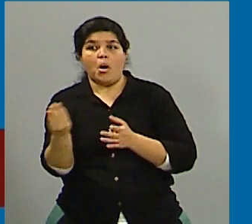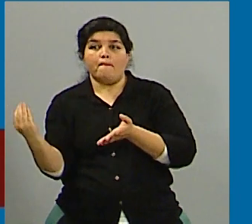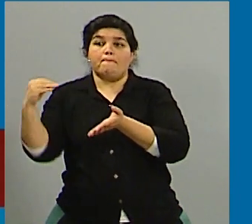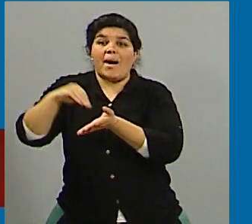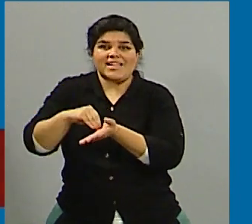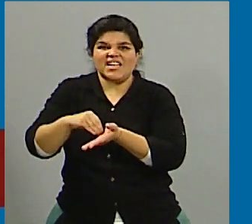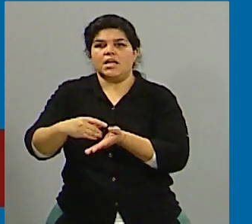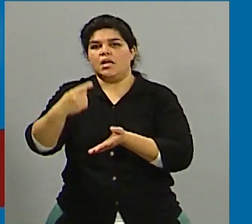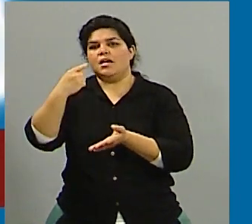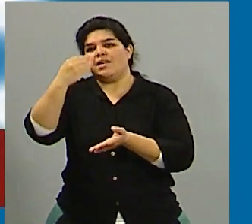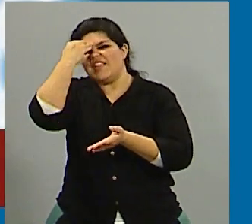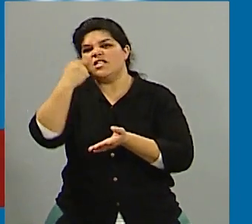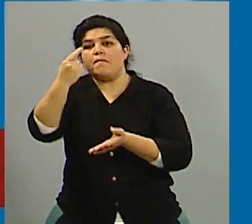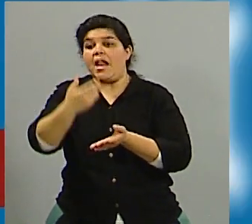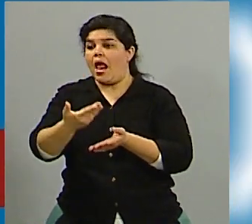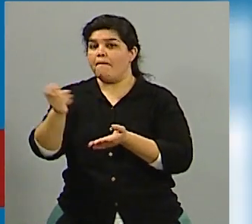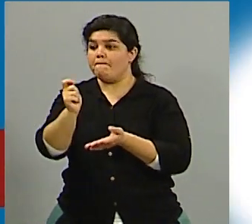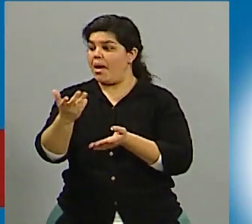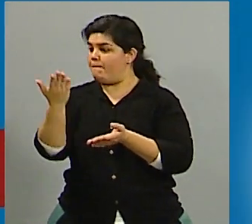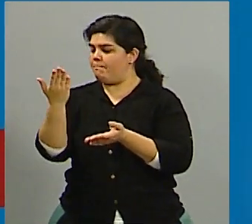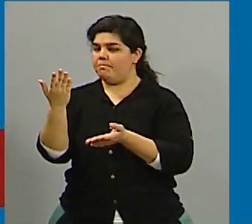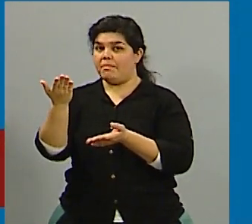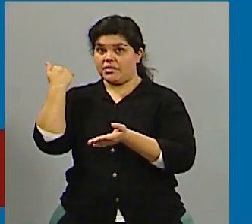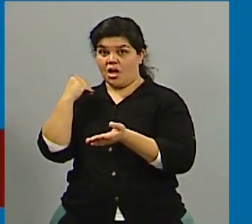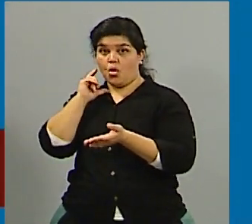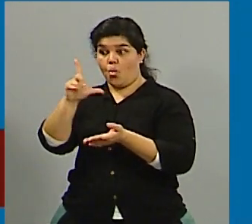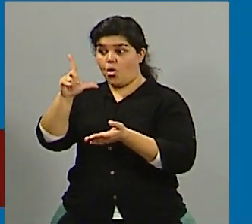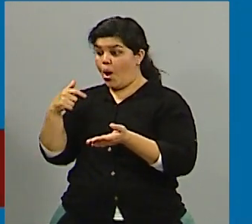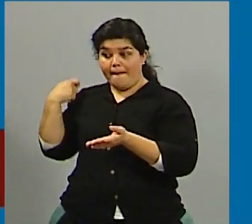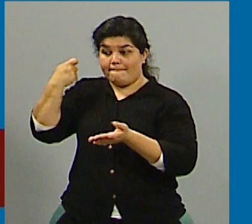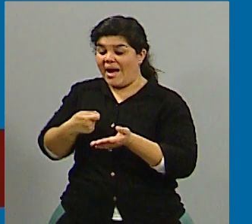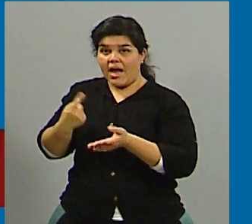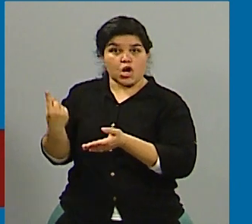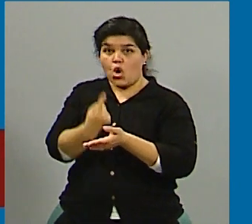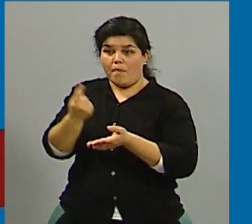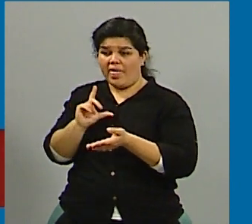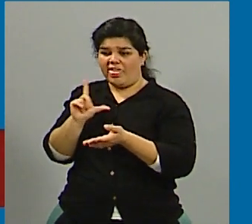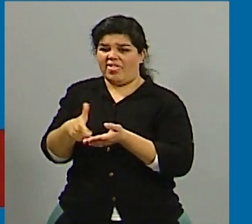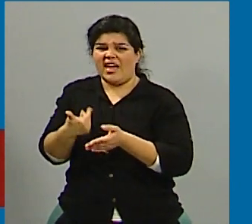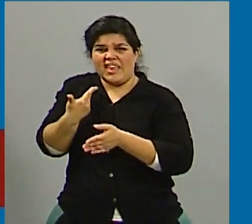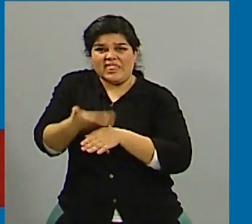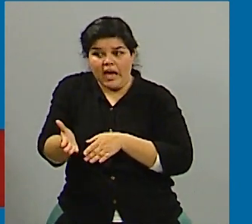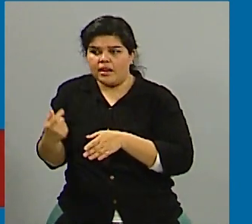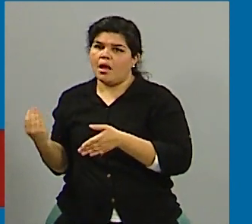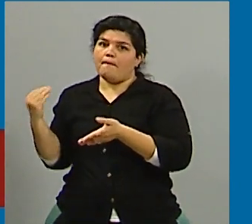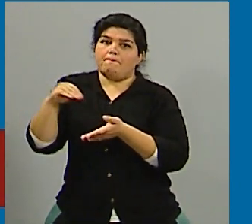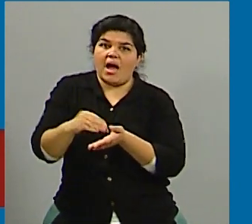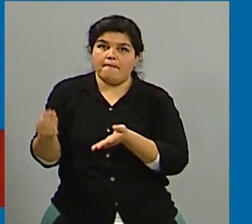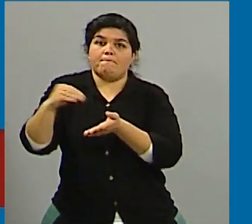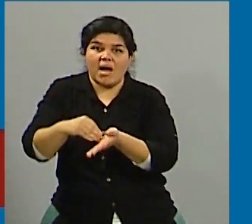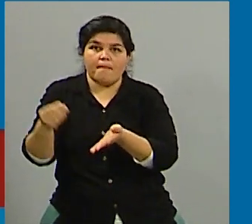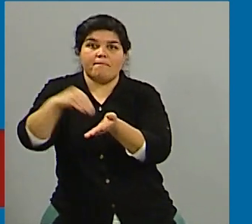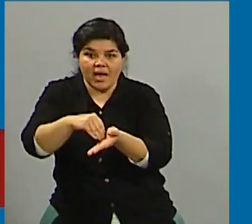pasado que no lo alcanzamos a liquidar en el mes de julio. O sea que tengan en cuenta que el cobro de agosto va a ser